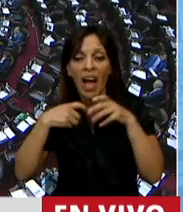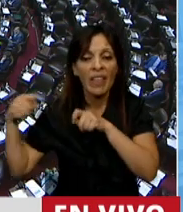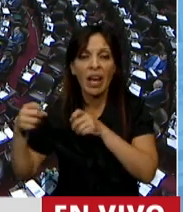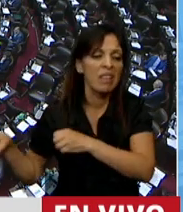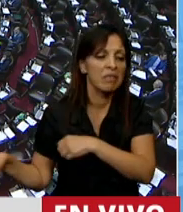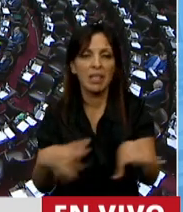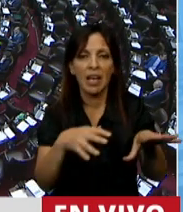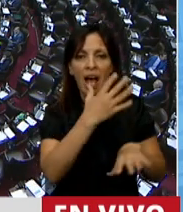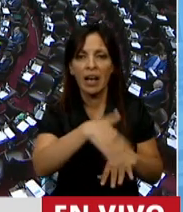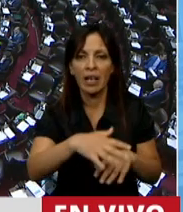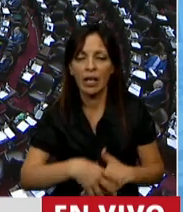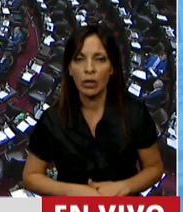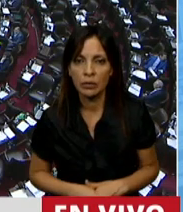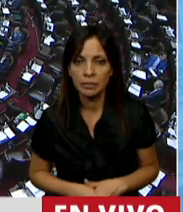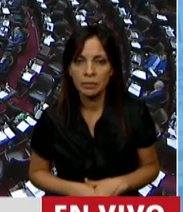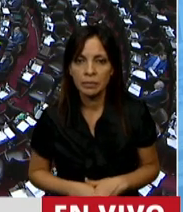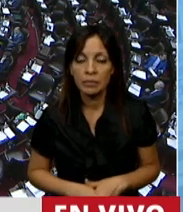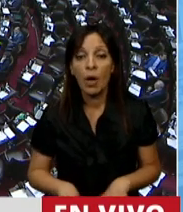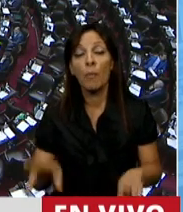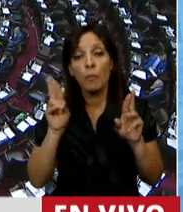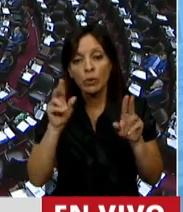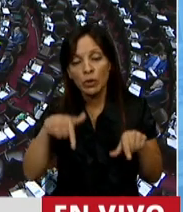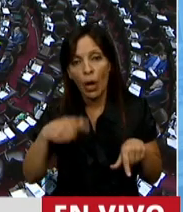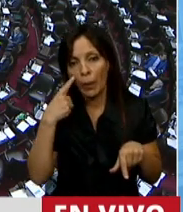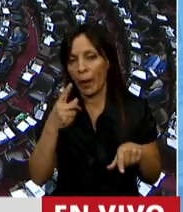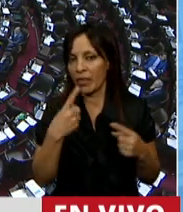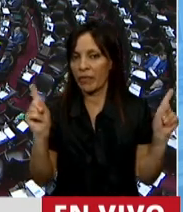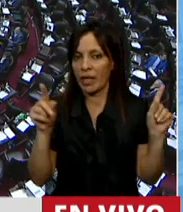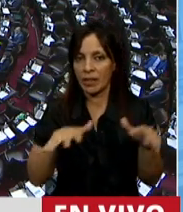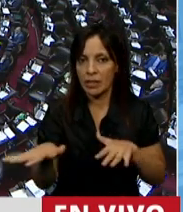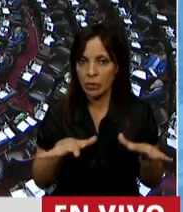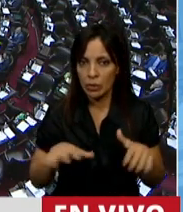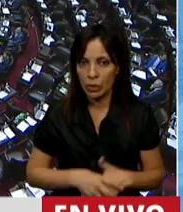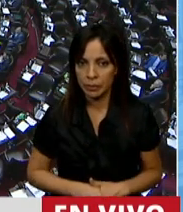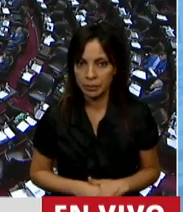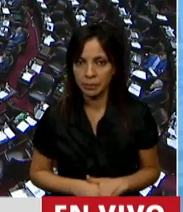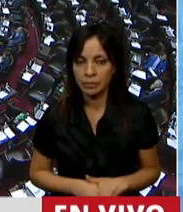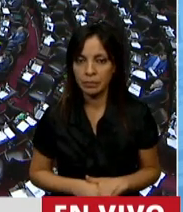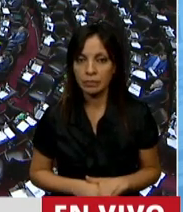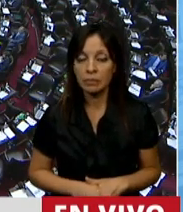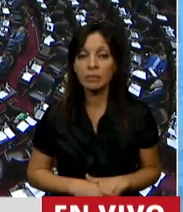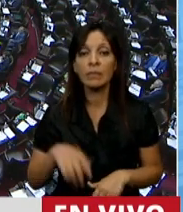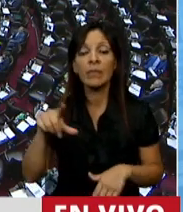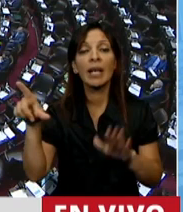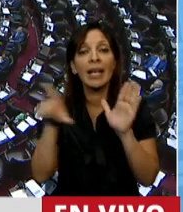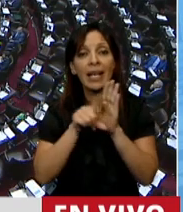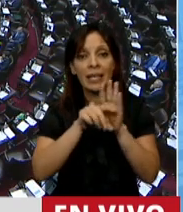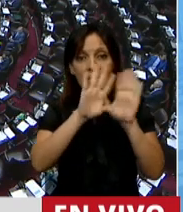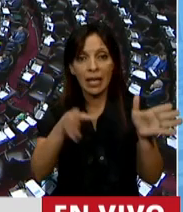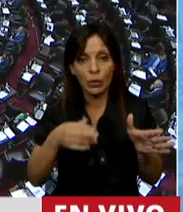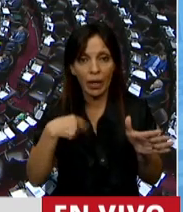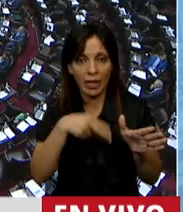río. Creo que hoy, por suerte, estamos en otra situación. Desde la legislatura de Neuquén yo no